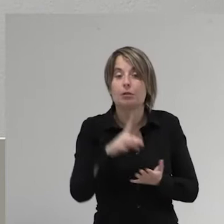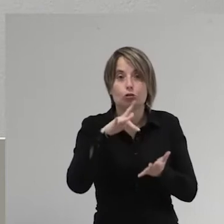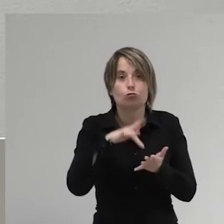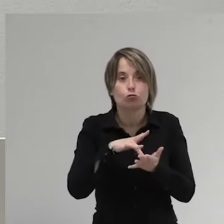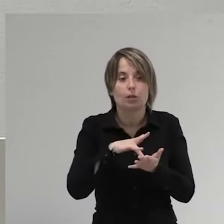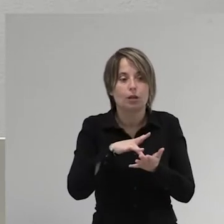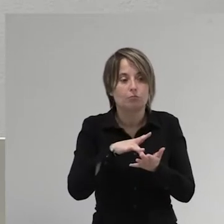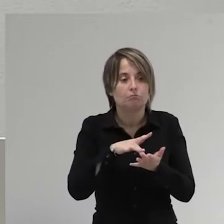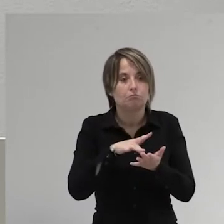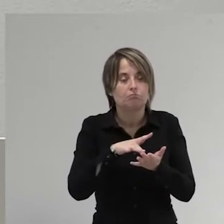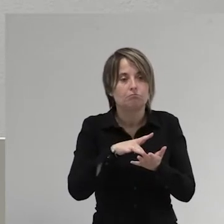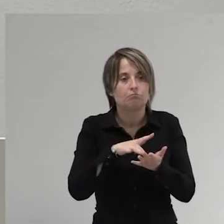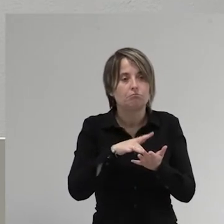sea,